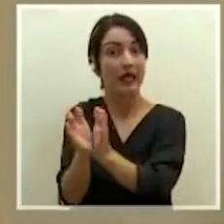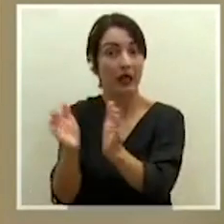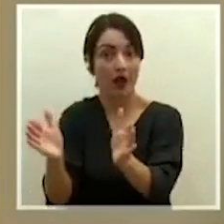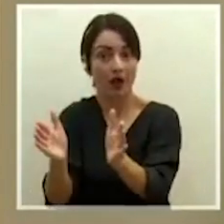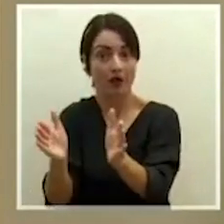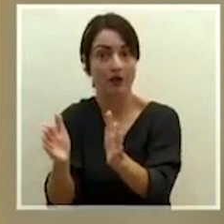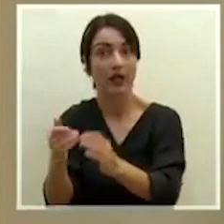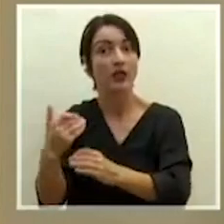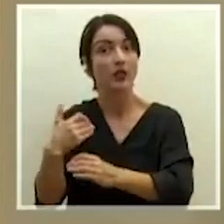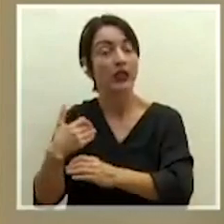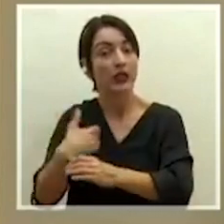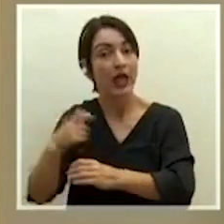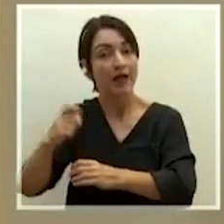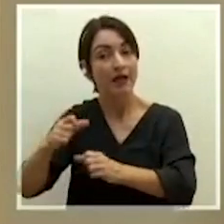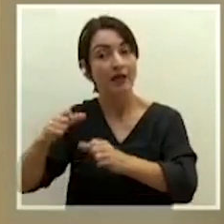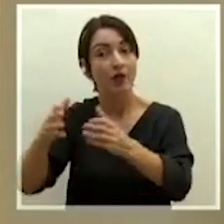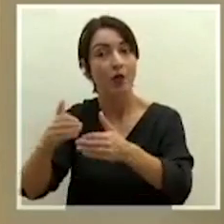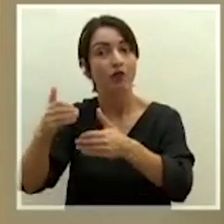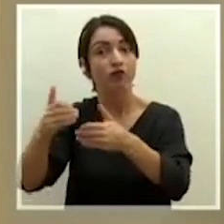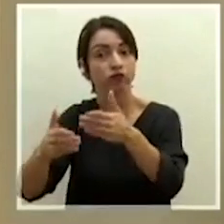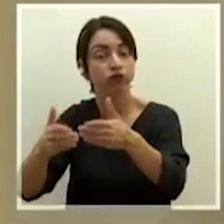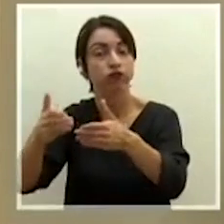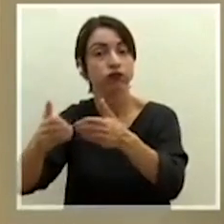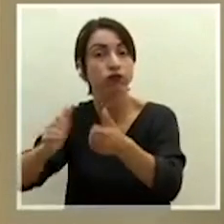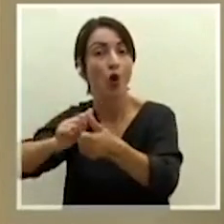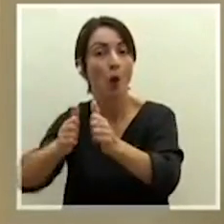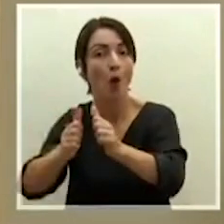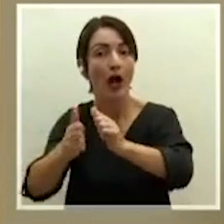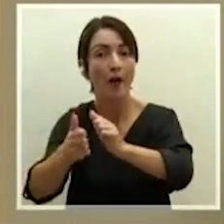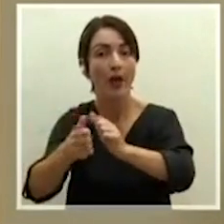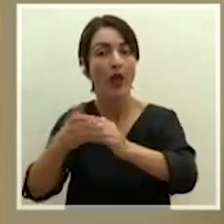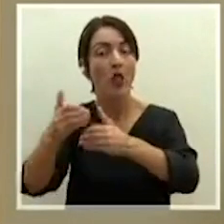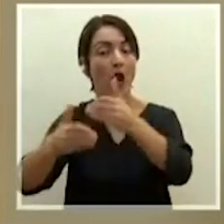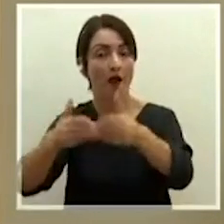tienen que irse estratificando conforme avanzamos, porque